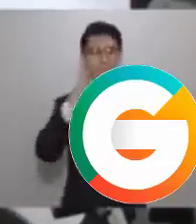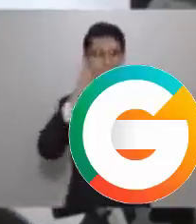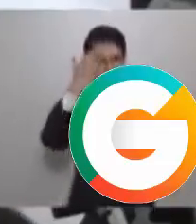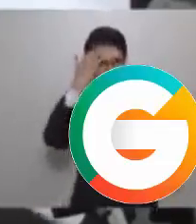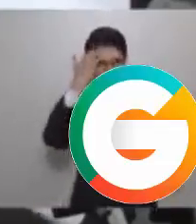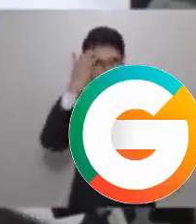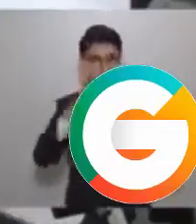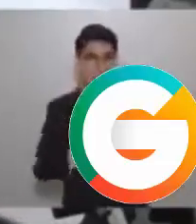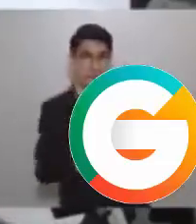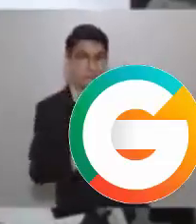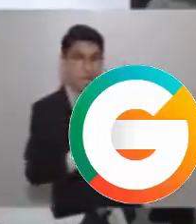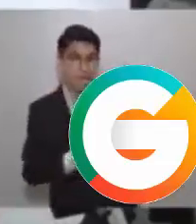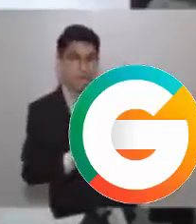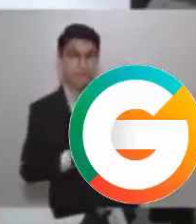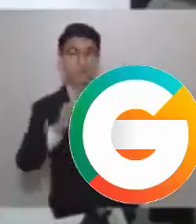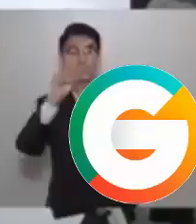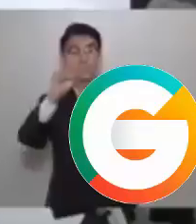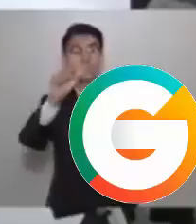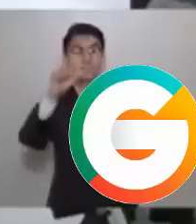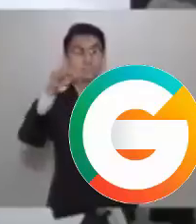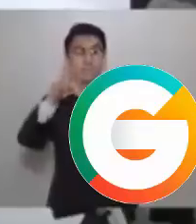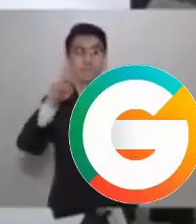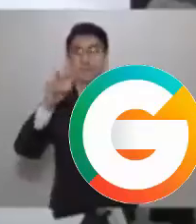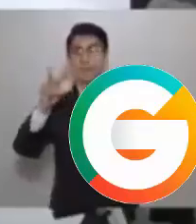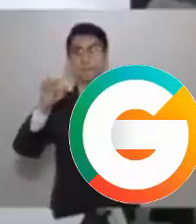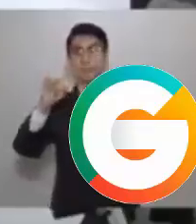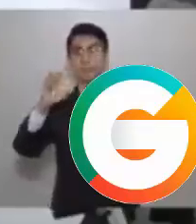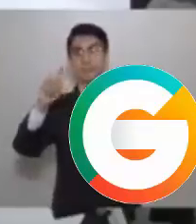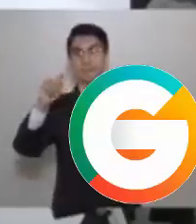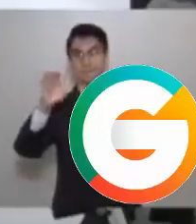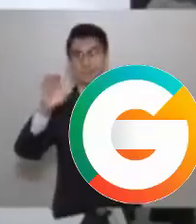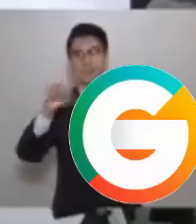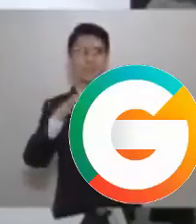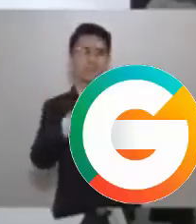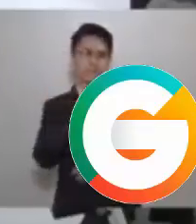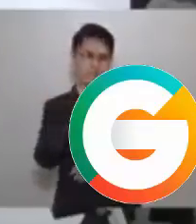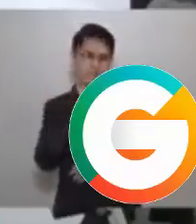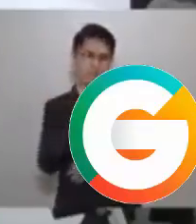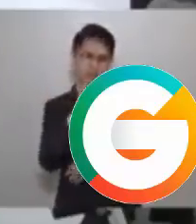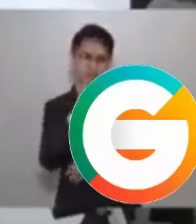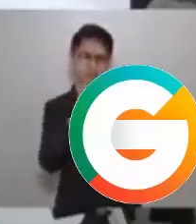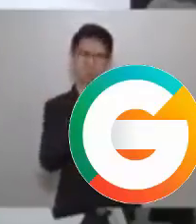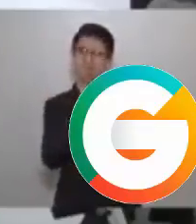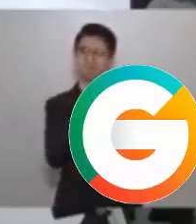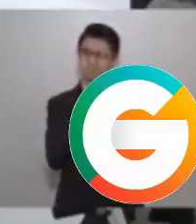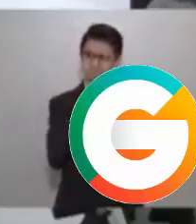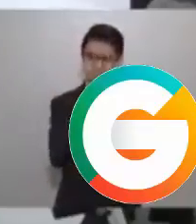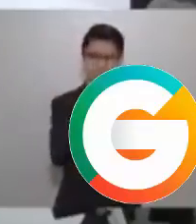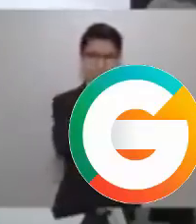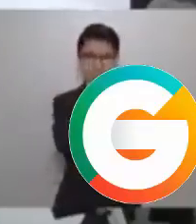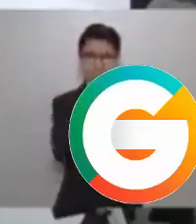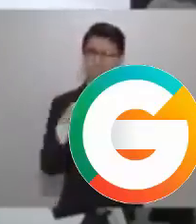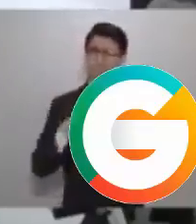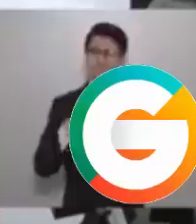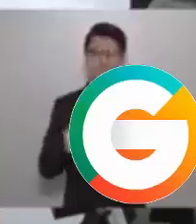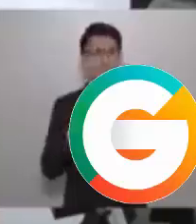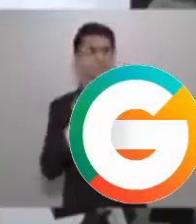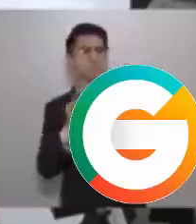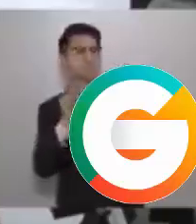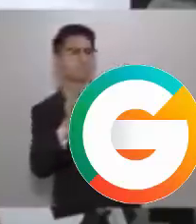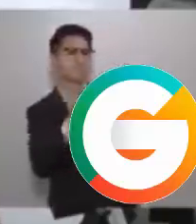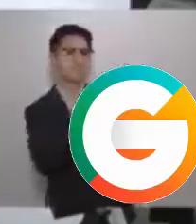seguridad pública de algunos oficiales de policía para procurar mantener estas labores en este poblado